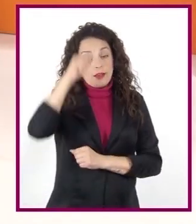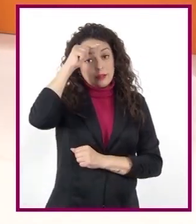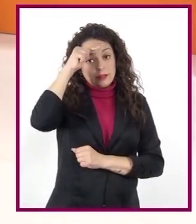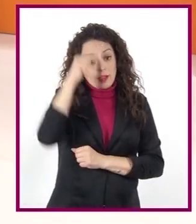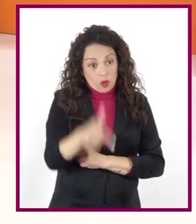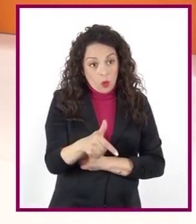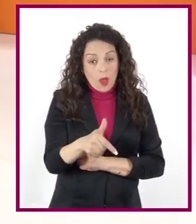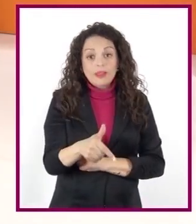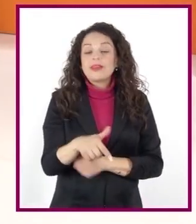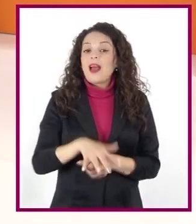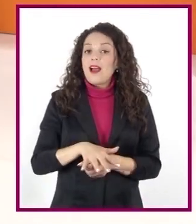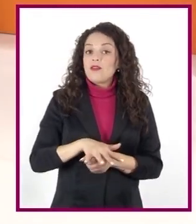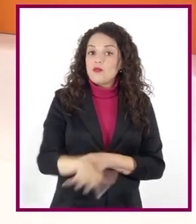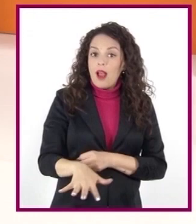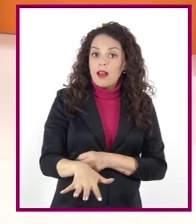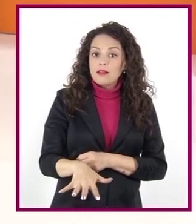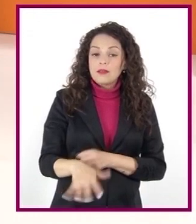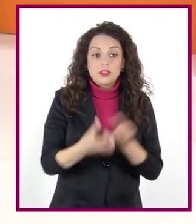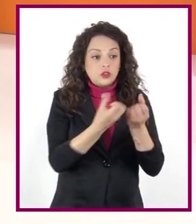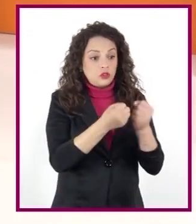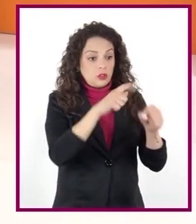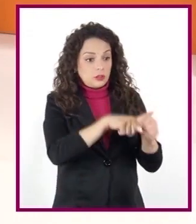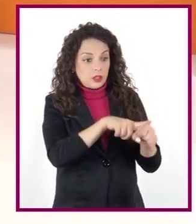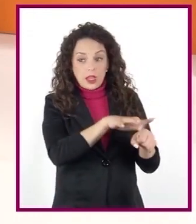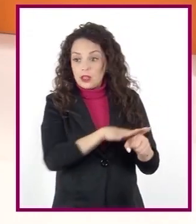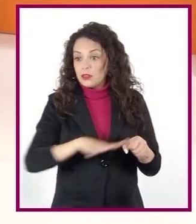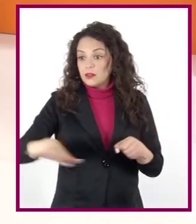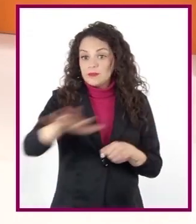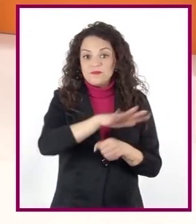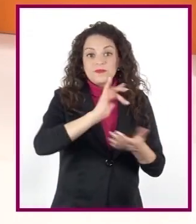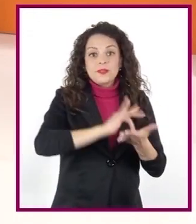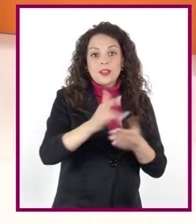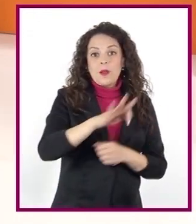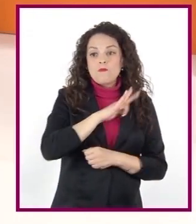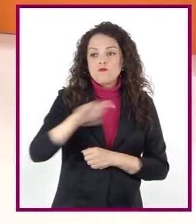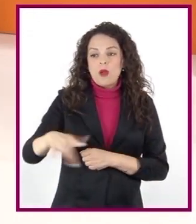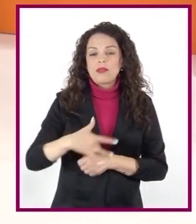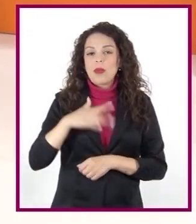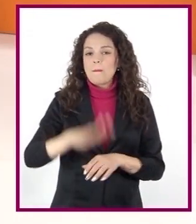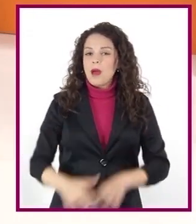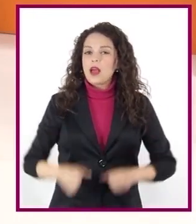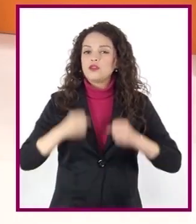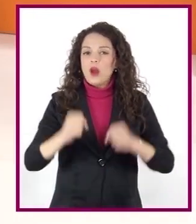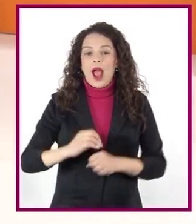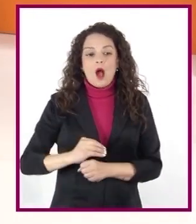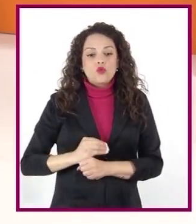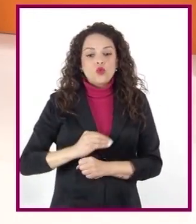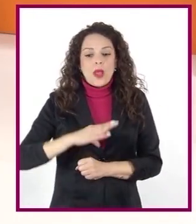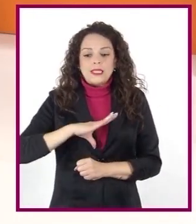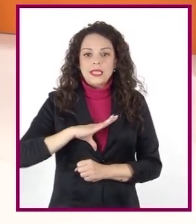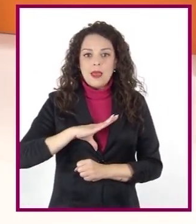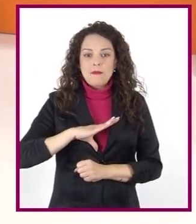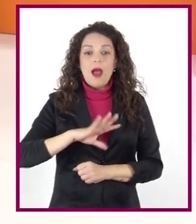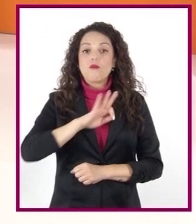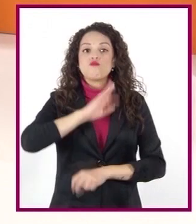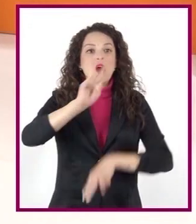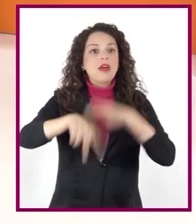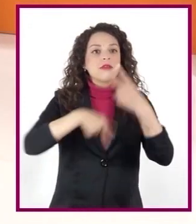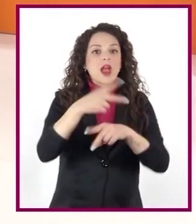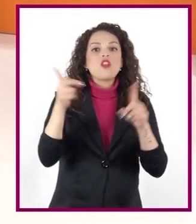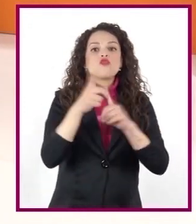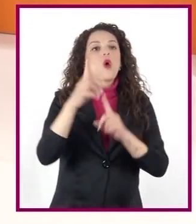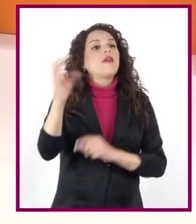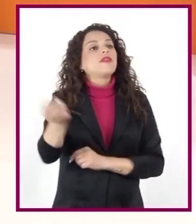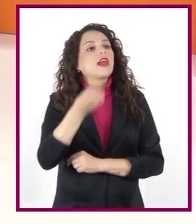de las condiciones sociales le permitieron fortalecer su autoestima y ser conferencista, compartiendo